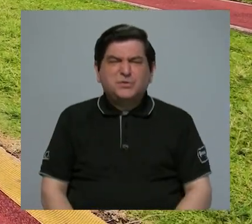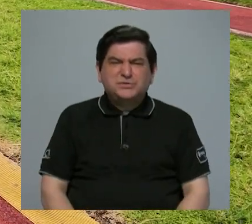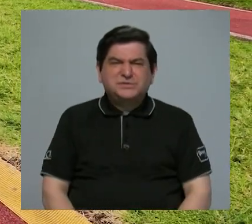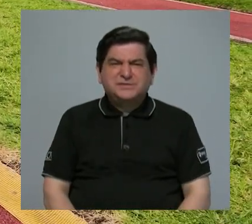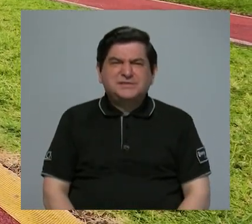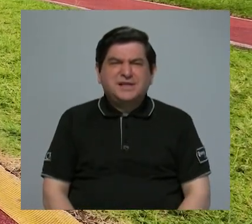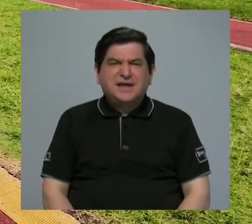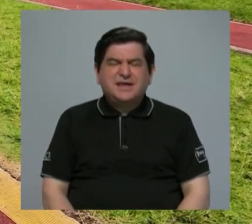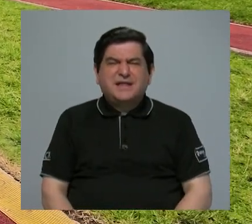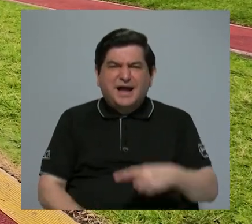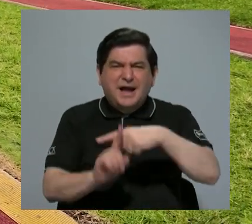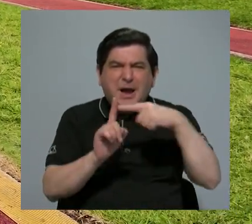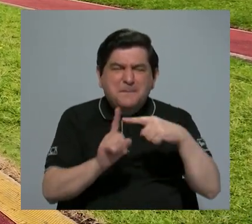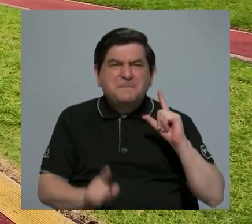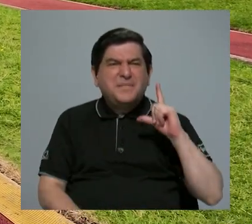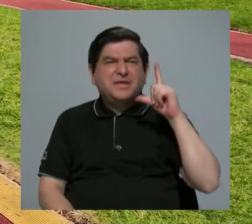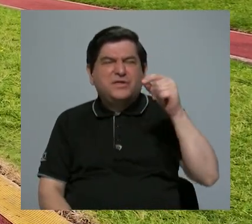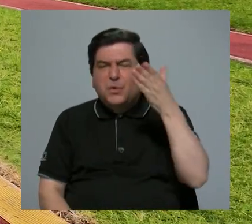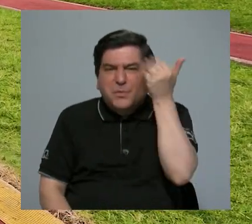fondo?